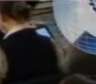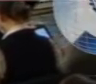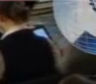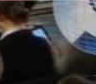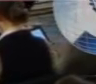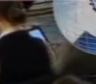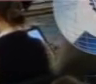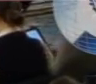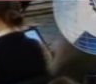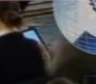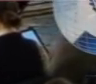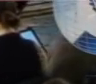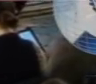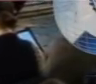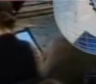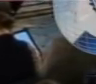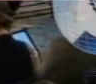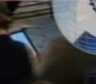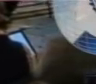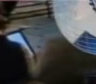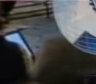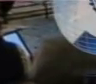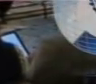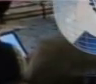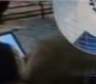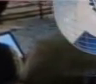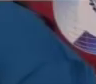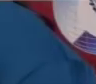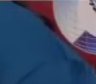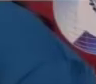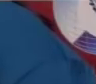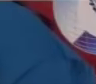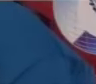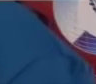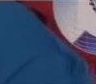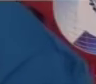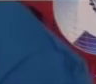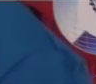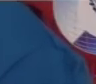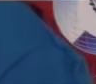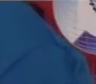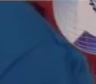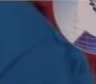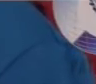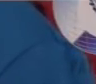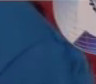de México, con la doctora Claudia Sheinbaum.